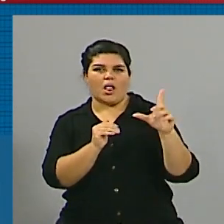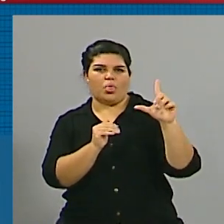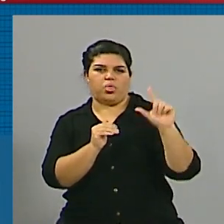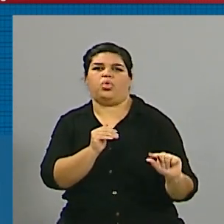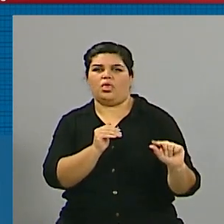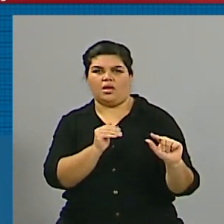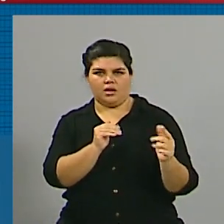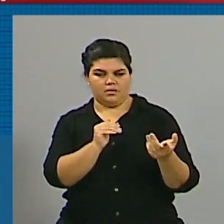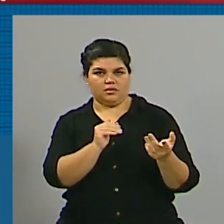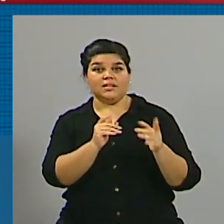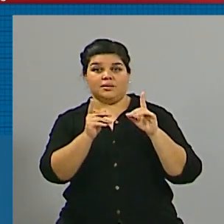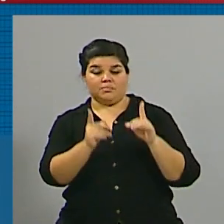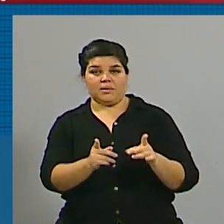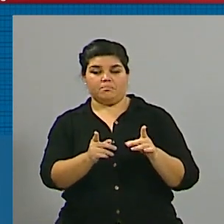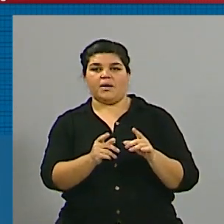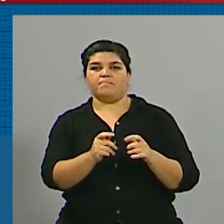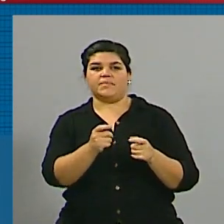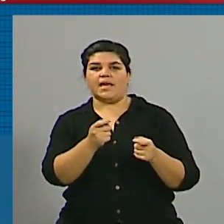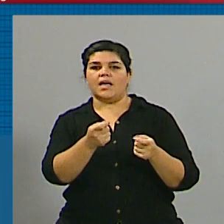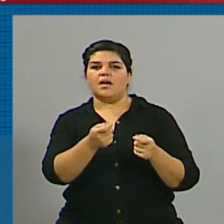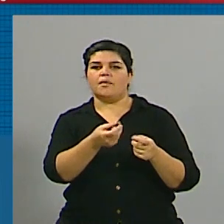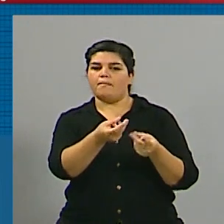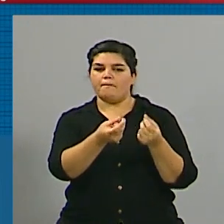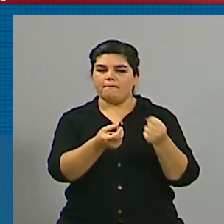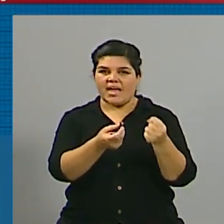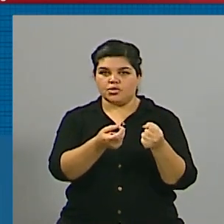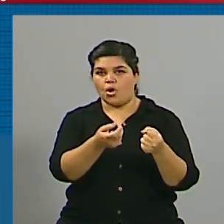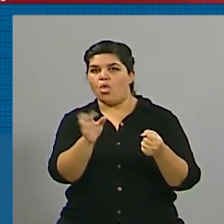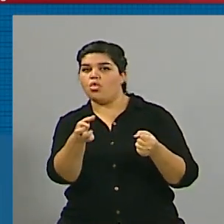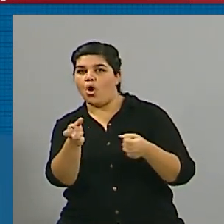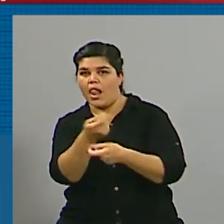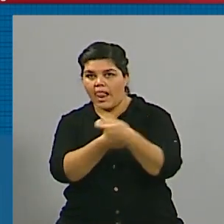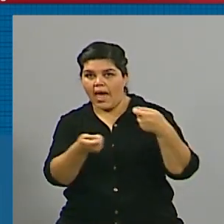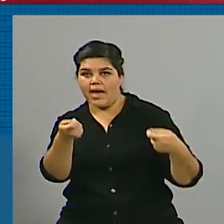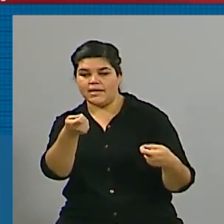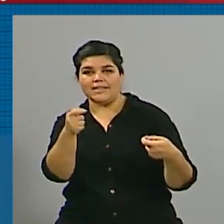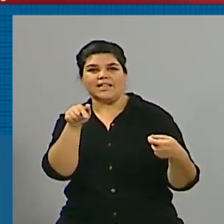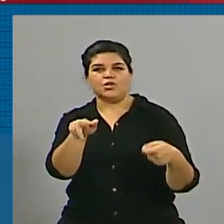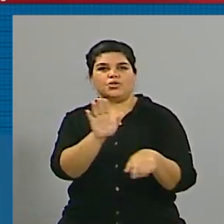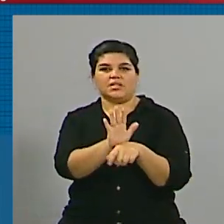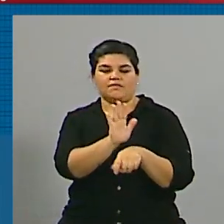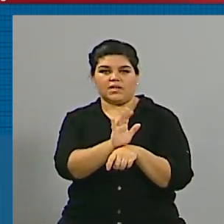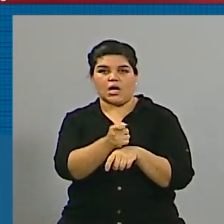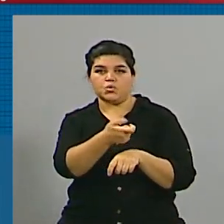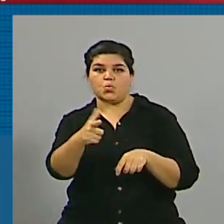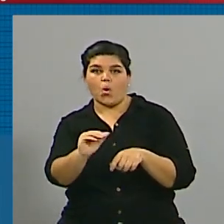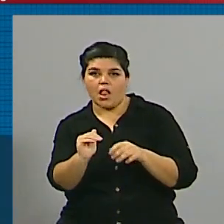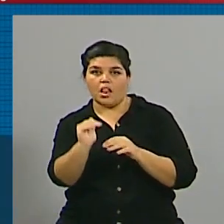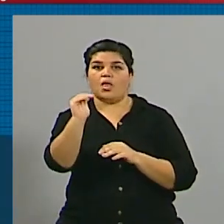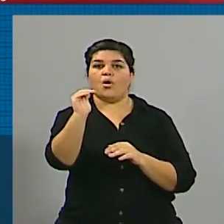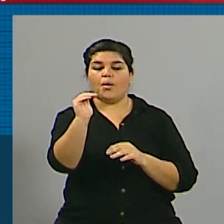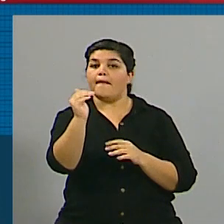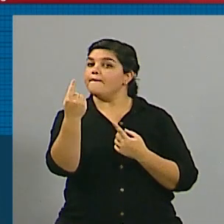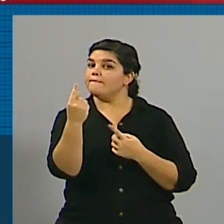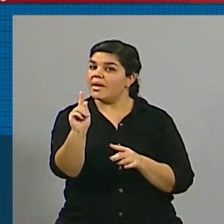Por otro lado, un tipo de cambio bajo nos otorga un salario más alto, pero mayor